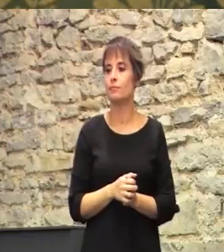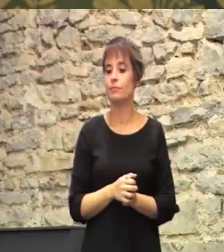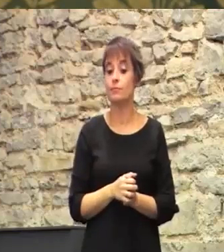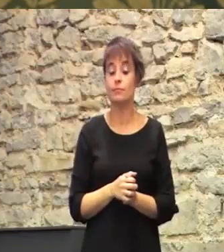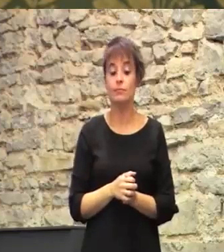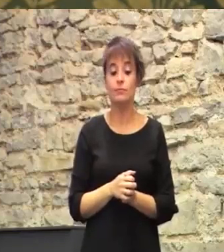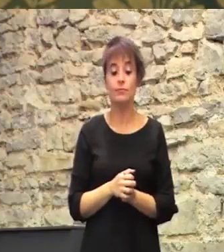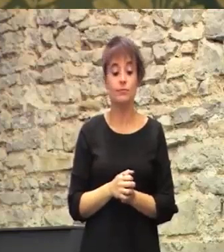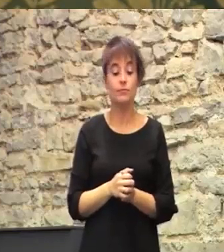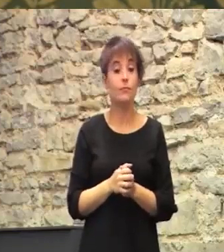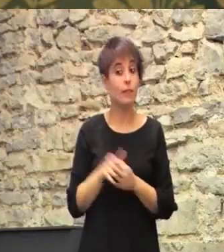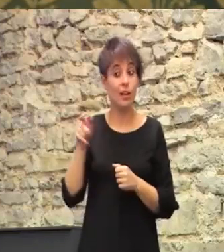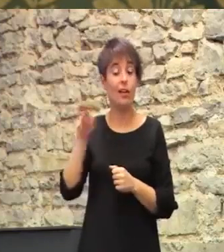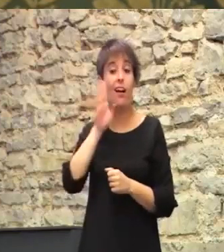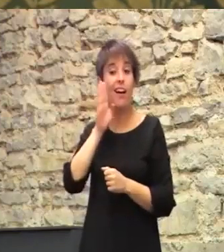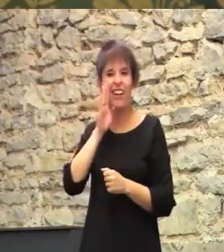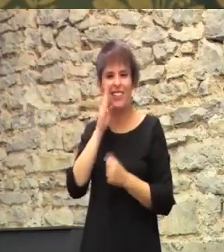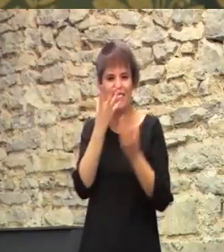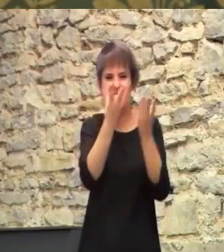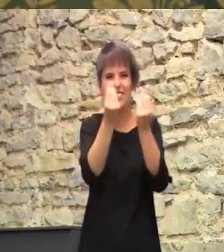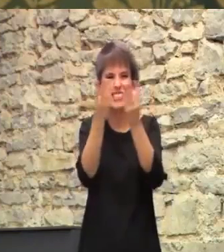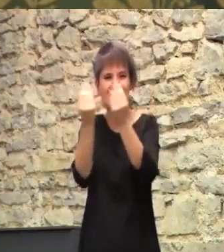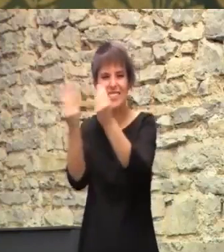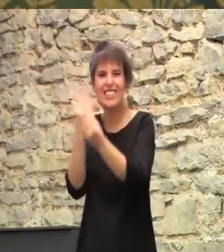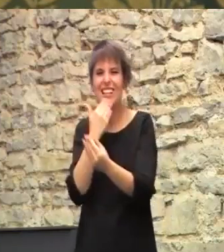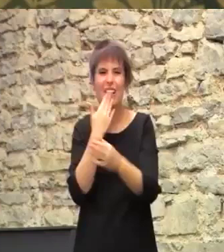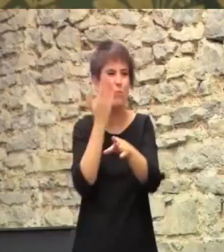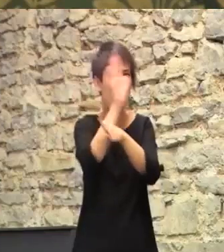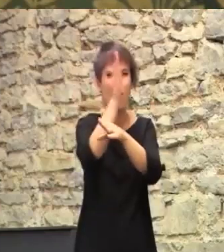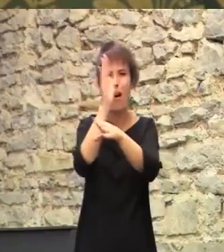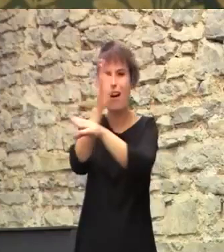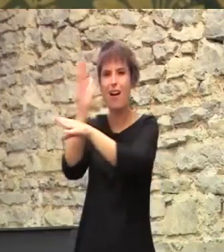y esto lo podemos ver en muchos otros ejemplos